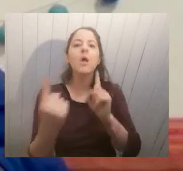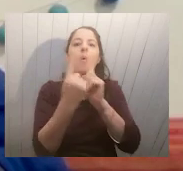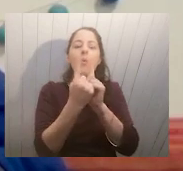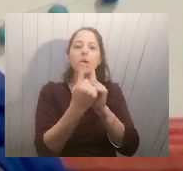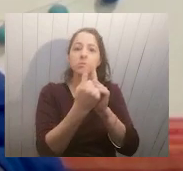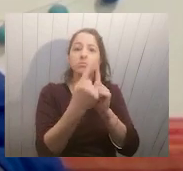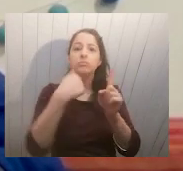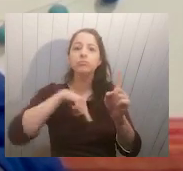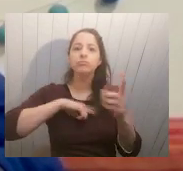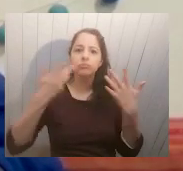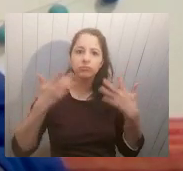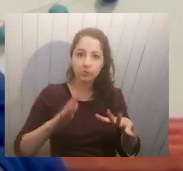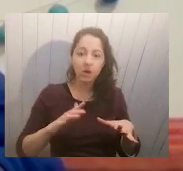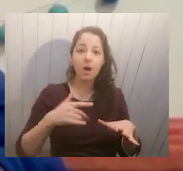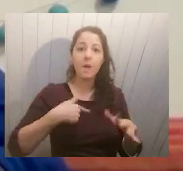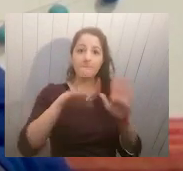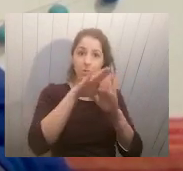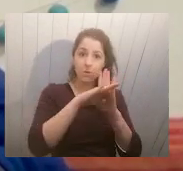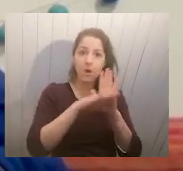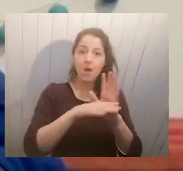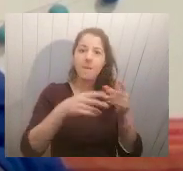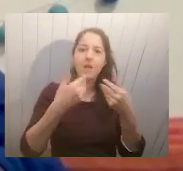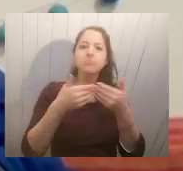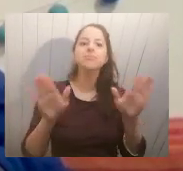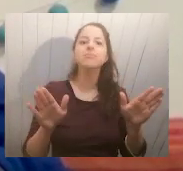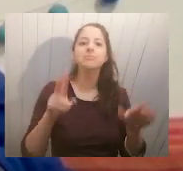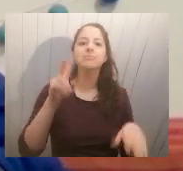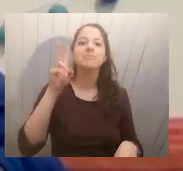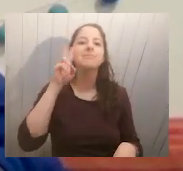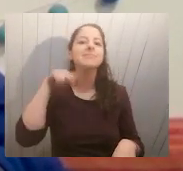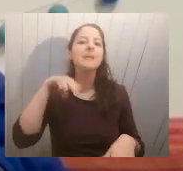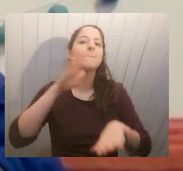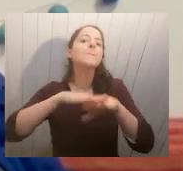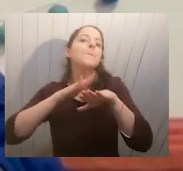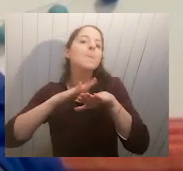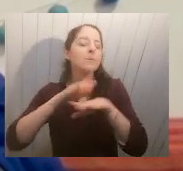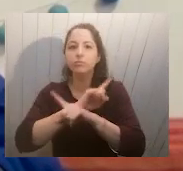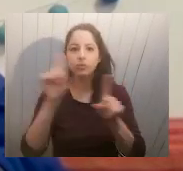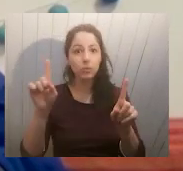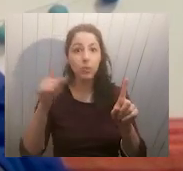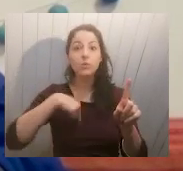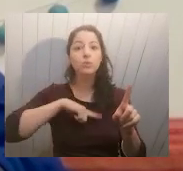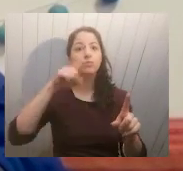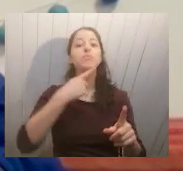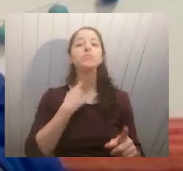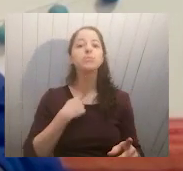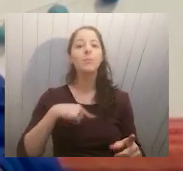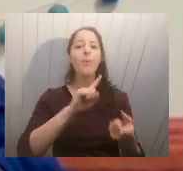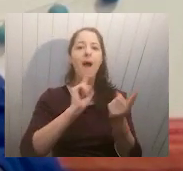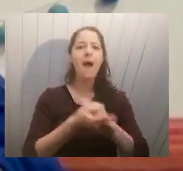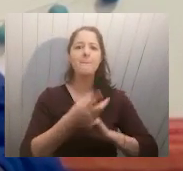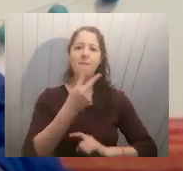distintos encuentros plurinacionales. Un programa que puede hablar de todo y sin permiso, con el deseo de transformar radicalmente